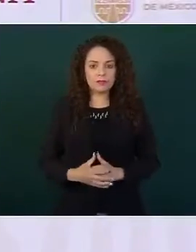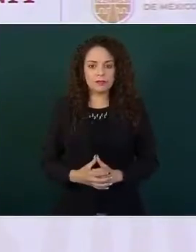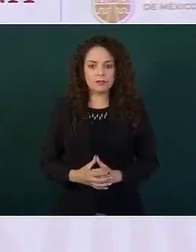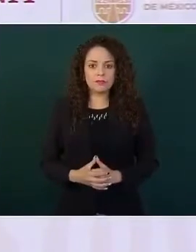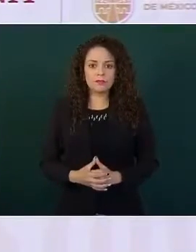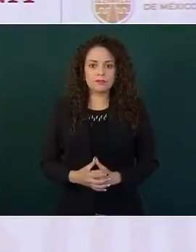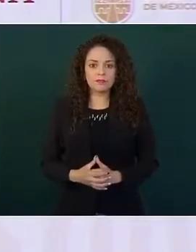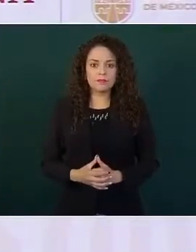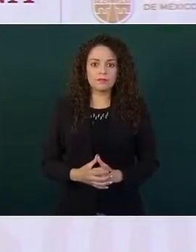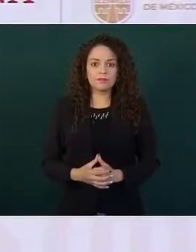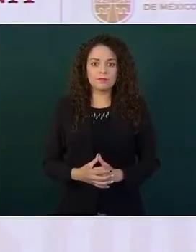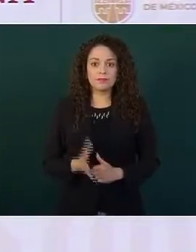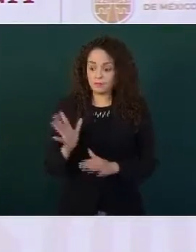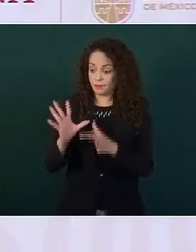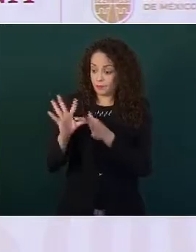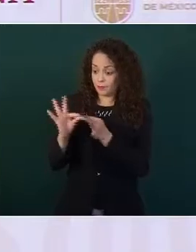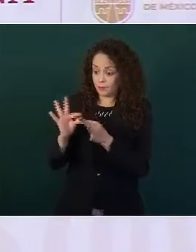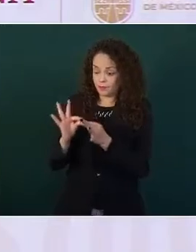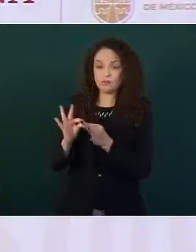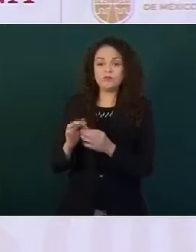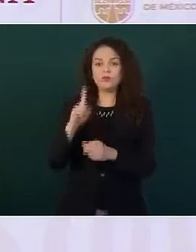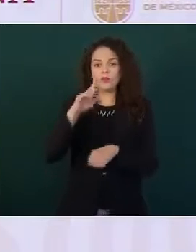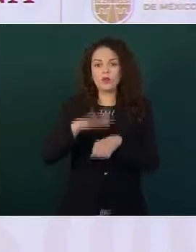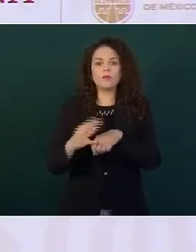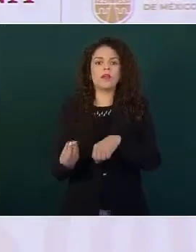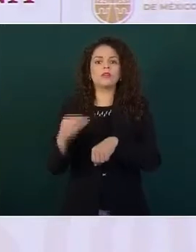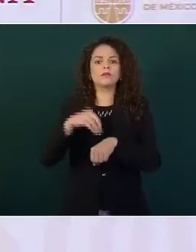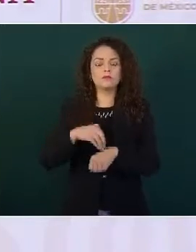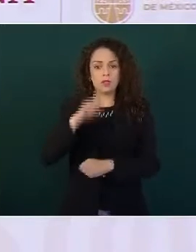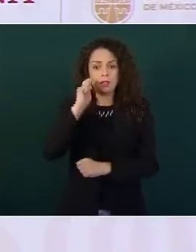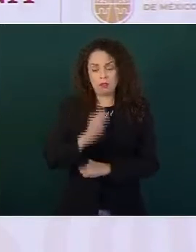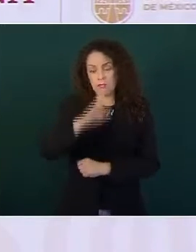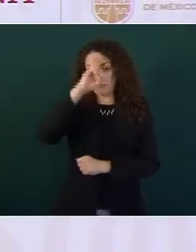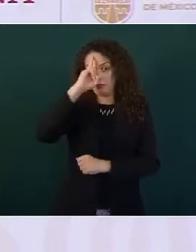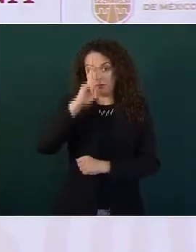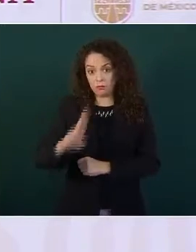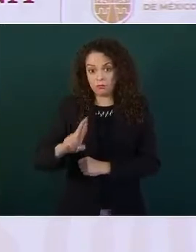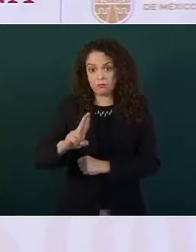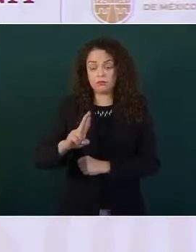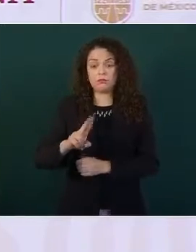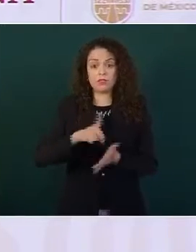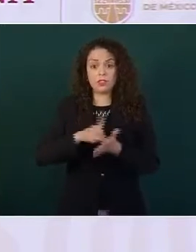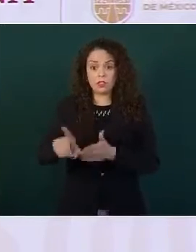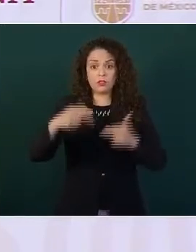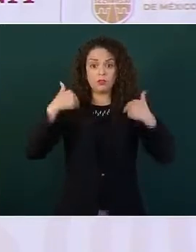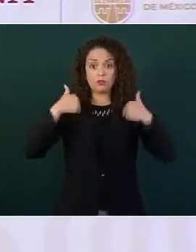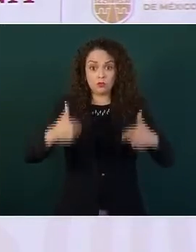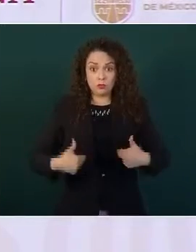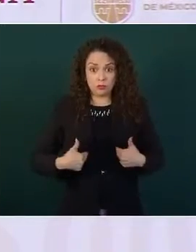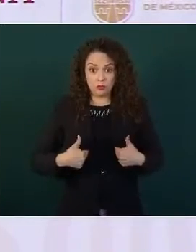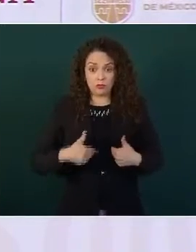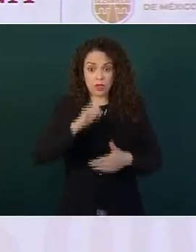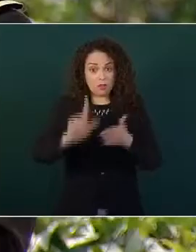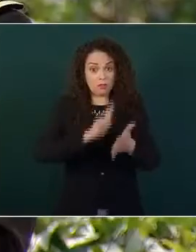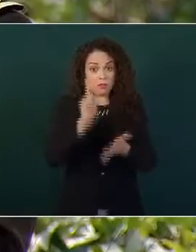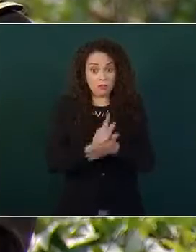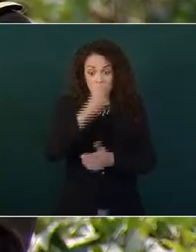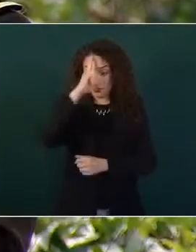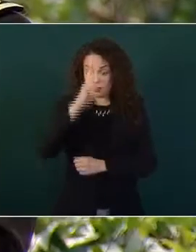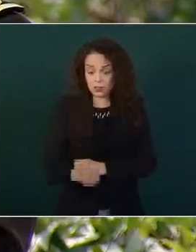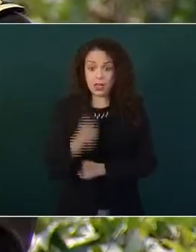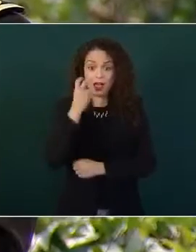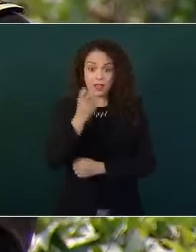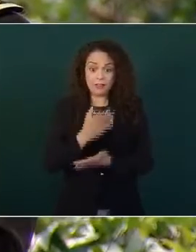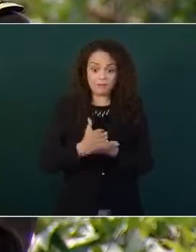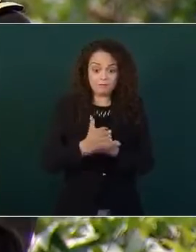a lo anterior, la legalidad y el respeto a los derechos humanos son las directrices que